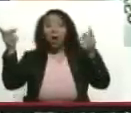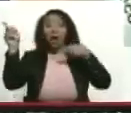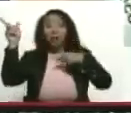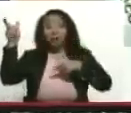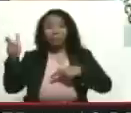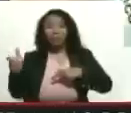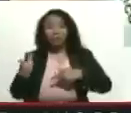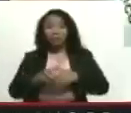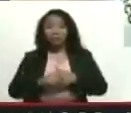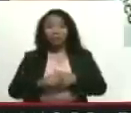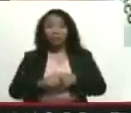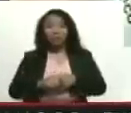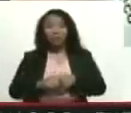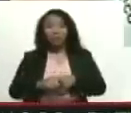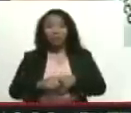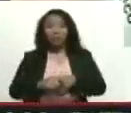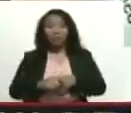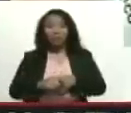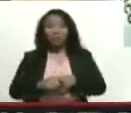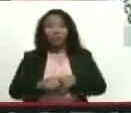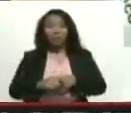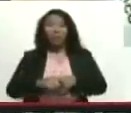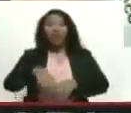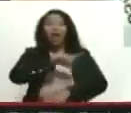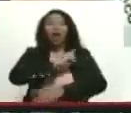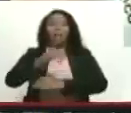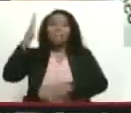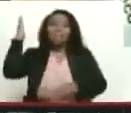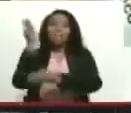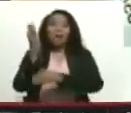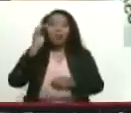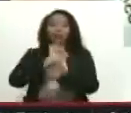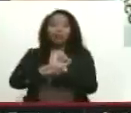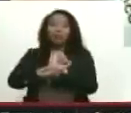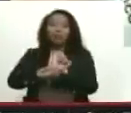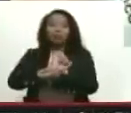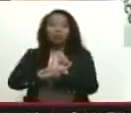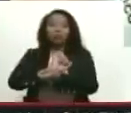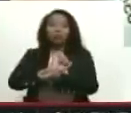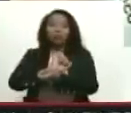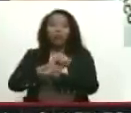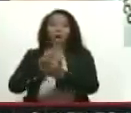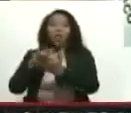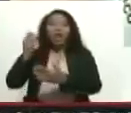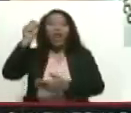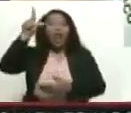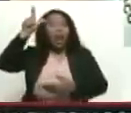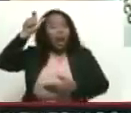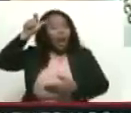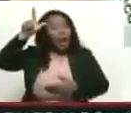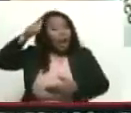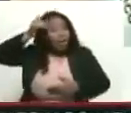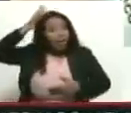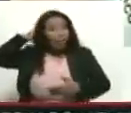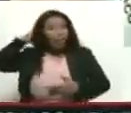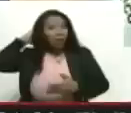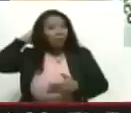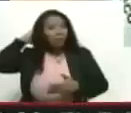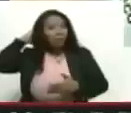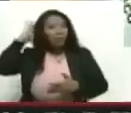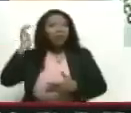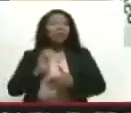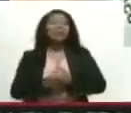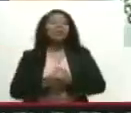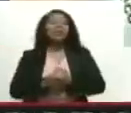ciudadano, una orden de aprehensión contra Antonio Ledezma, la cual ha sido acordada por